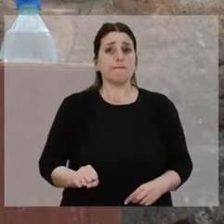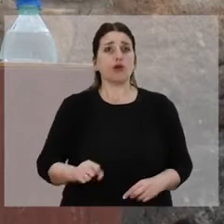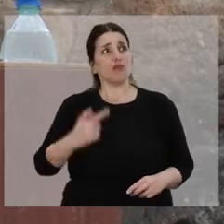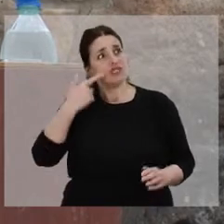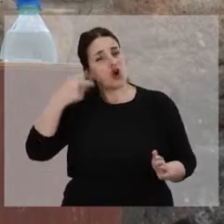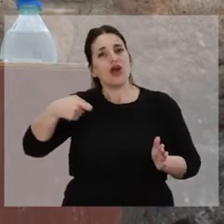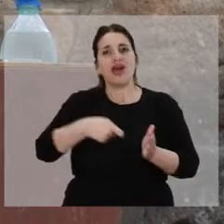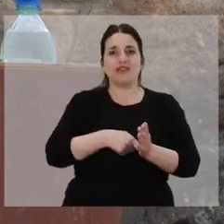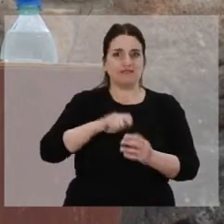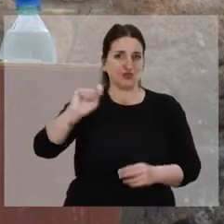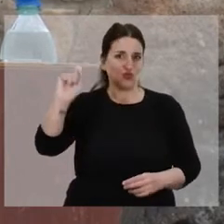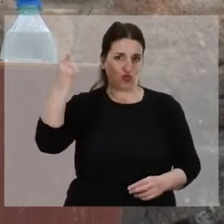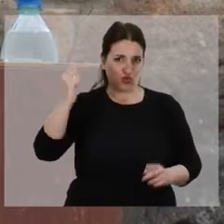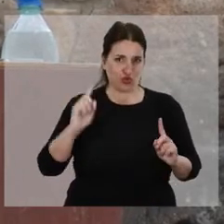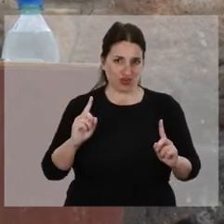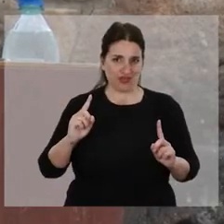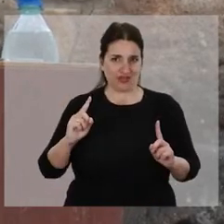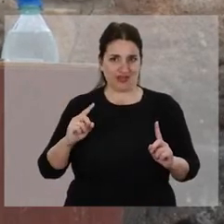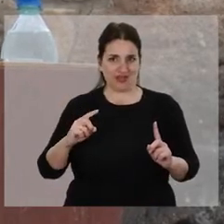Tenemos un compromiso con la electrificación.